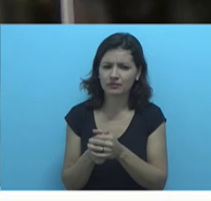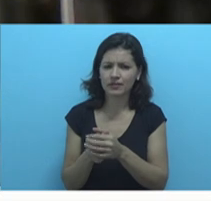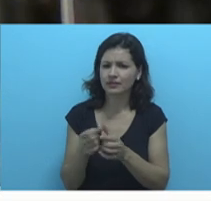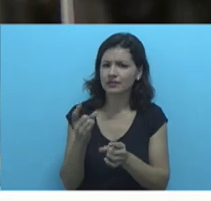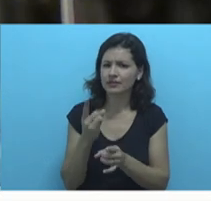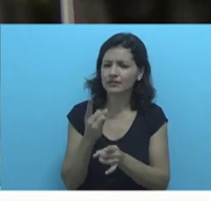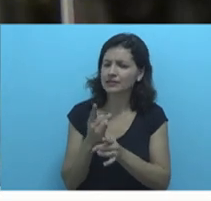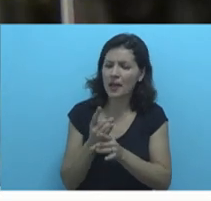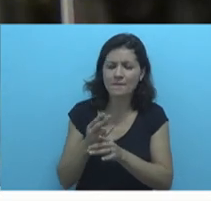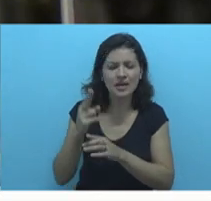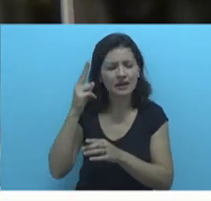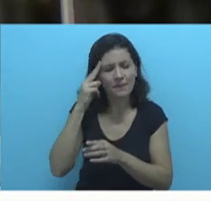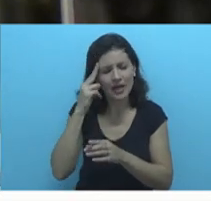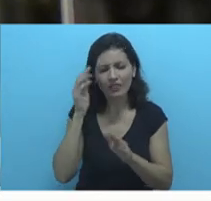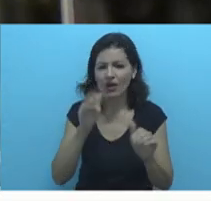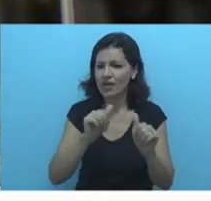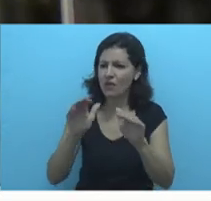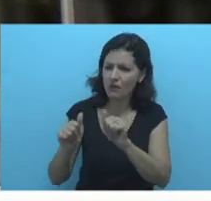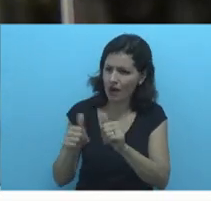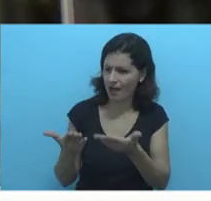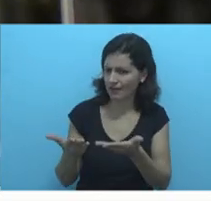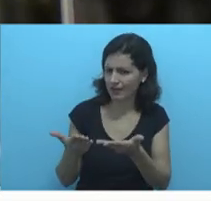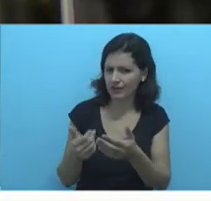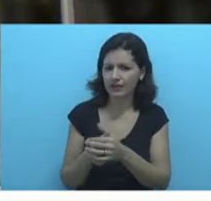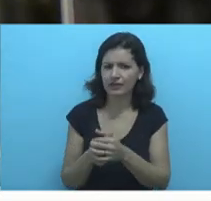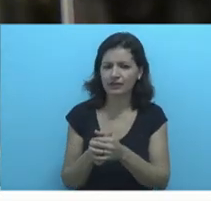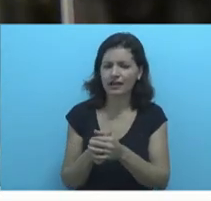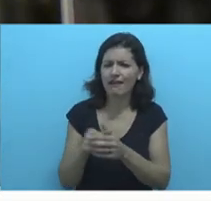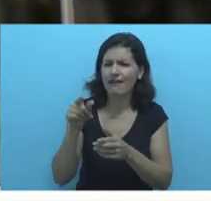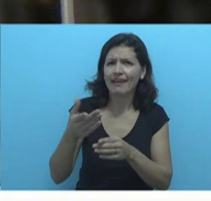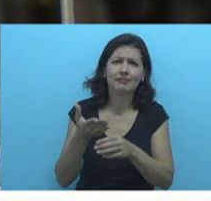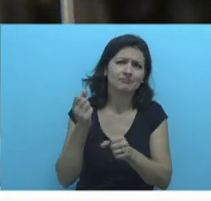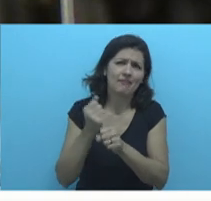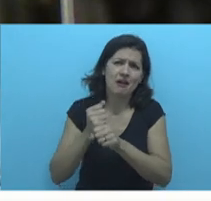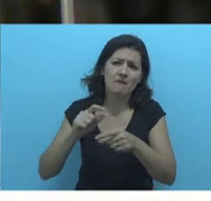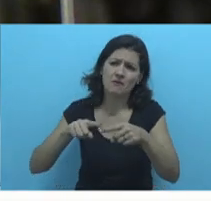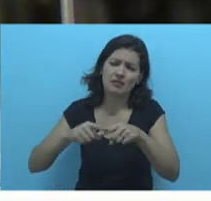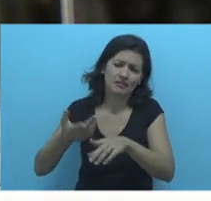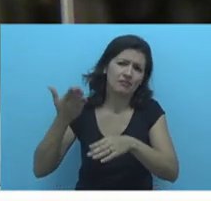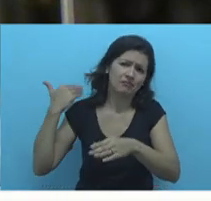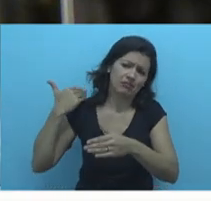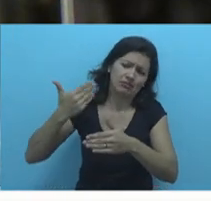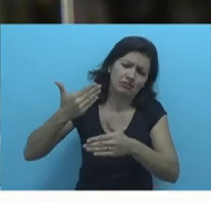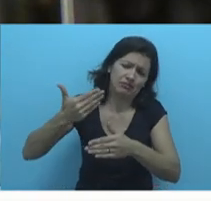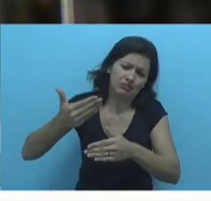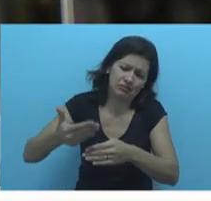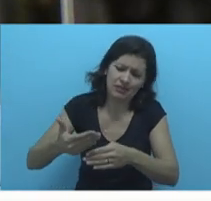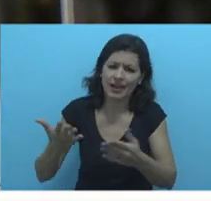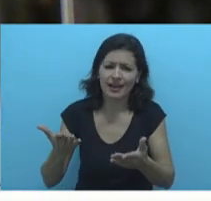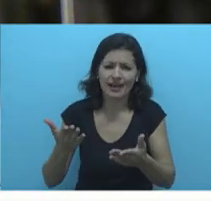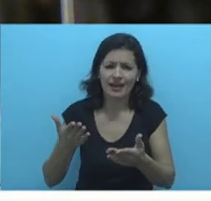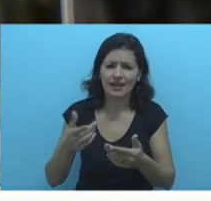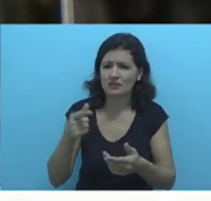una par. Y a lo mejor eso no es común en políticos de larga trayectoria, y sobre todo la que tenía Miguel, y en ese